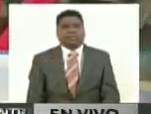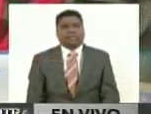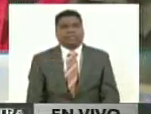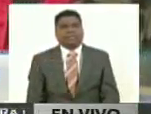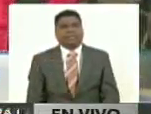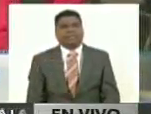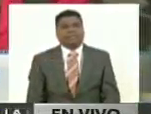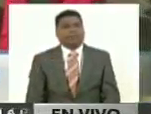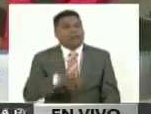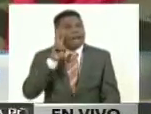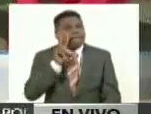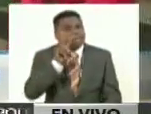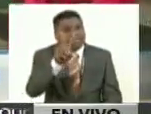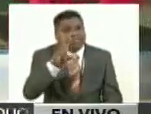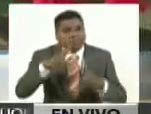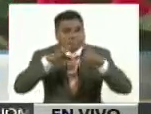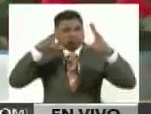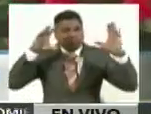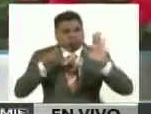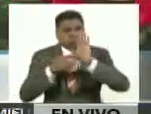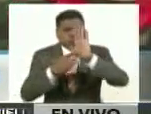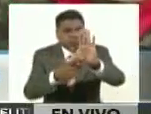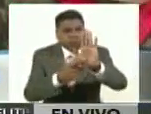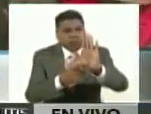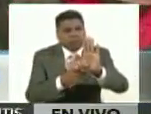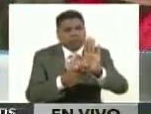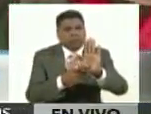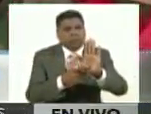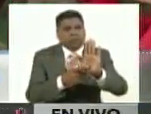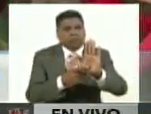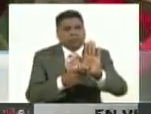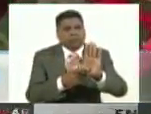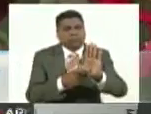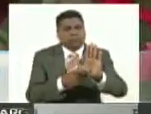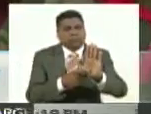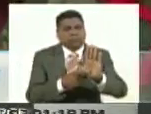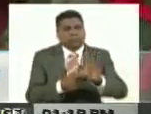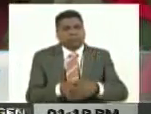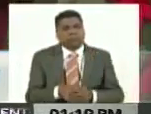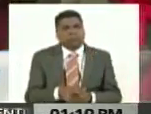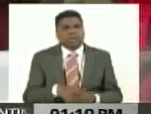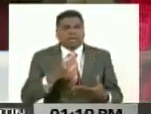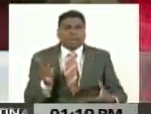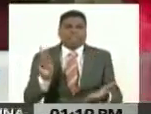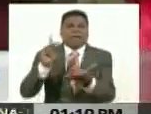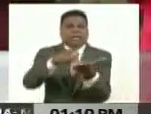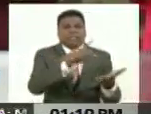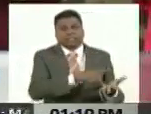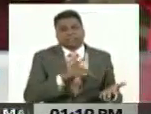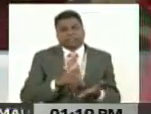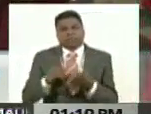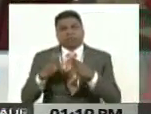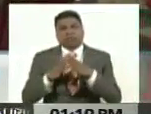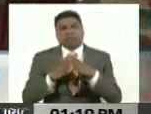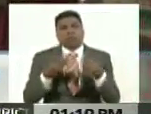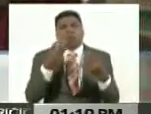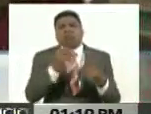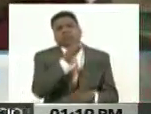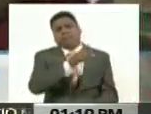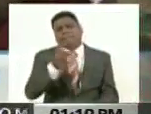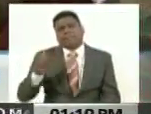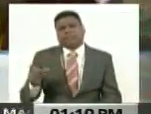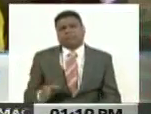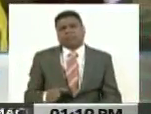Fue visionario Fabricio Ojeda, incorporó a la Fuerza Armada de Liberación Nacional muchos oficiales